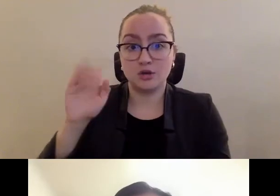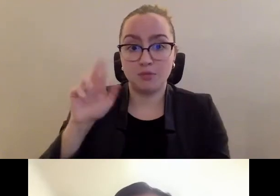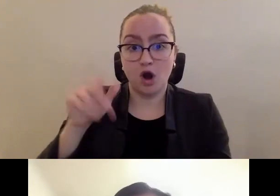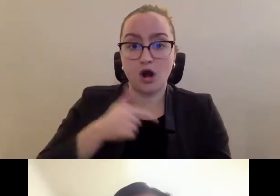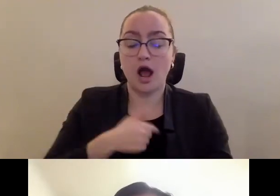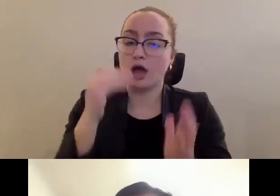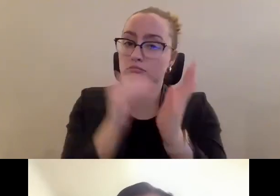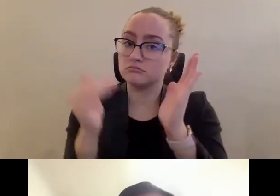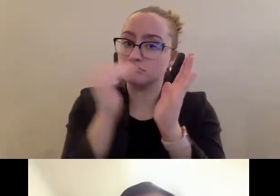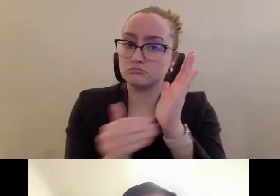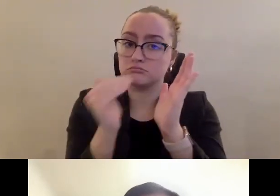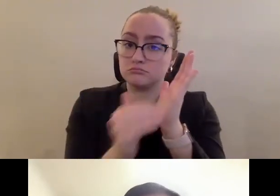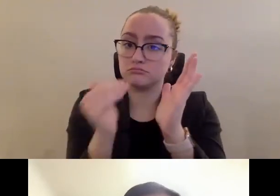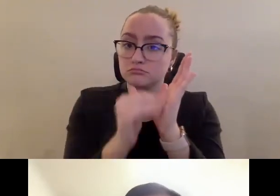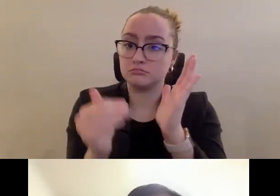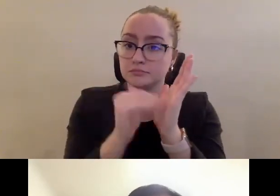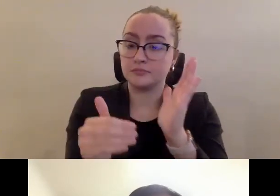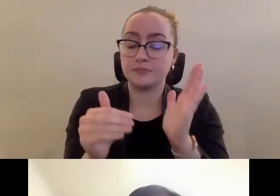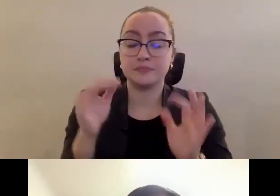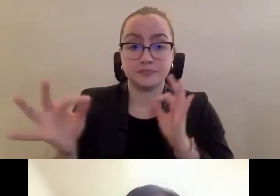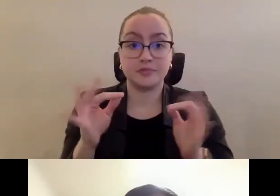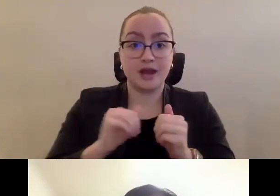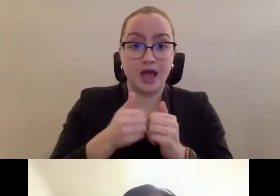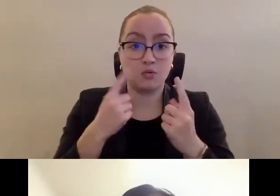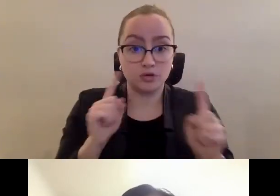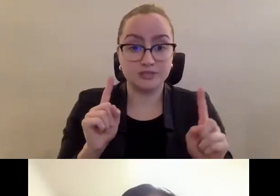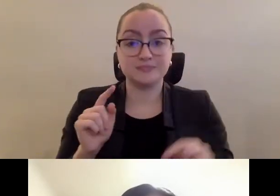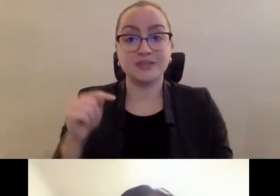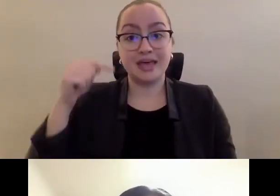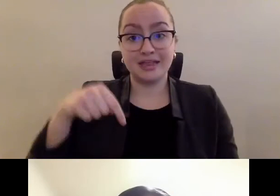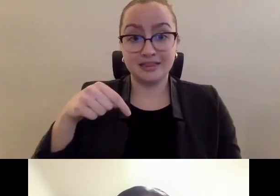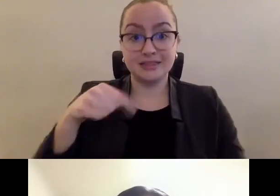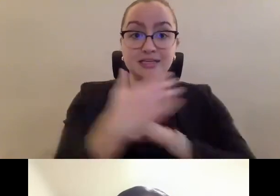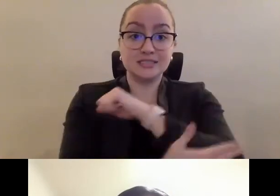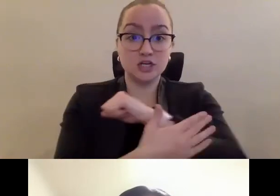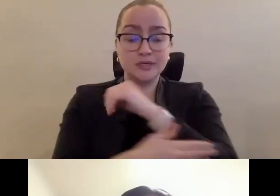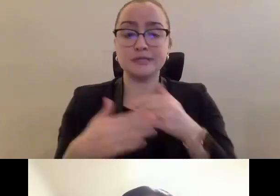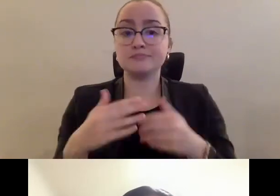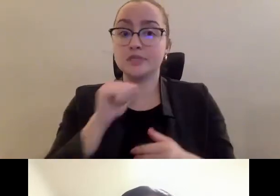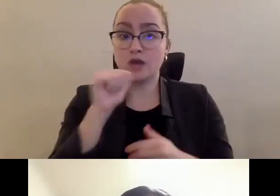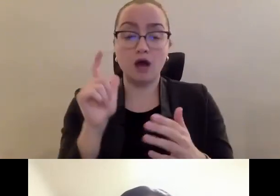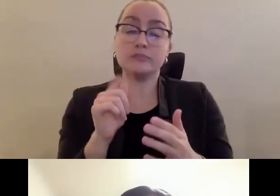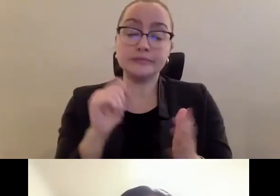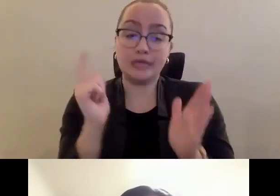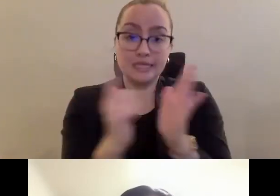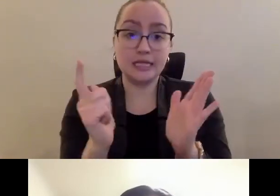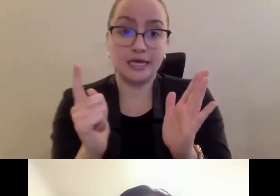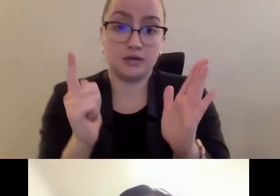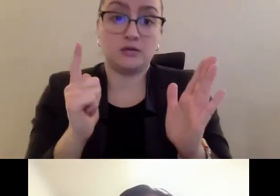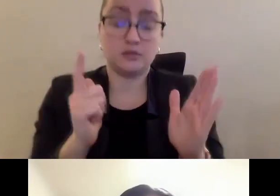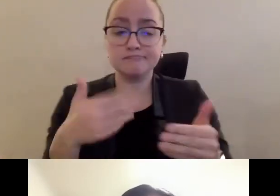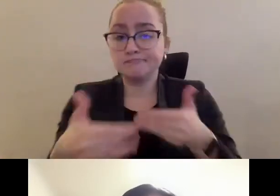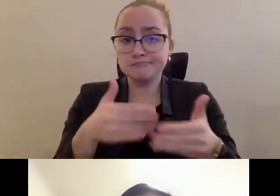Las penalidades es algo que se llama las penalidades de 3 o 10 años. Así funciona. Si alguien viene a este país